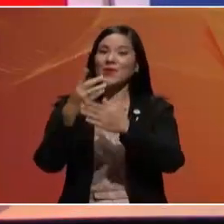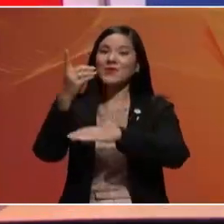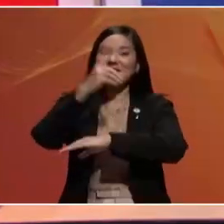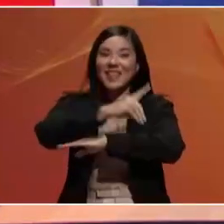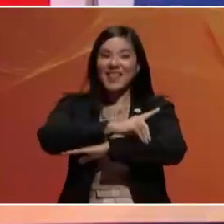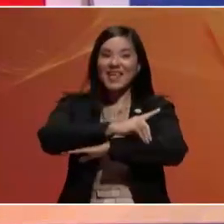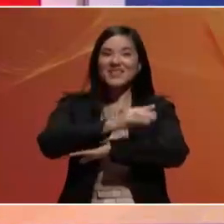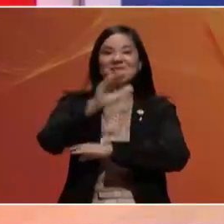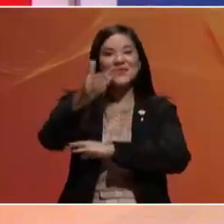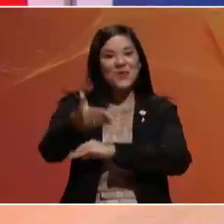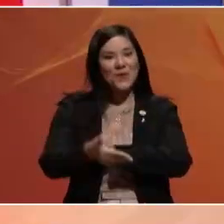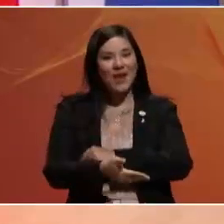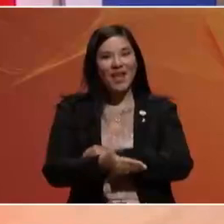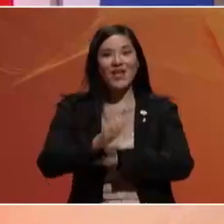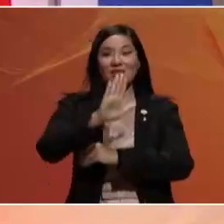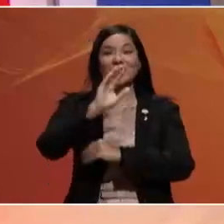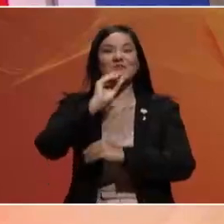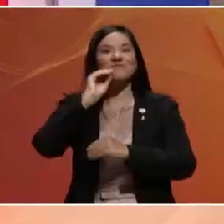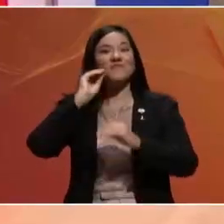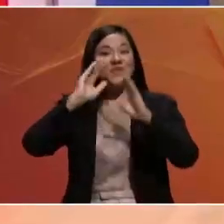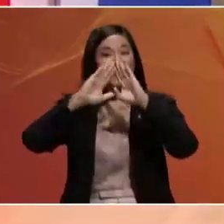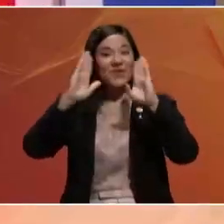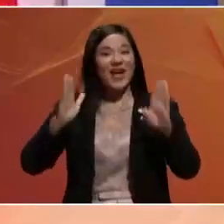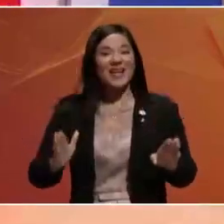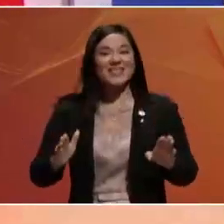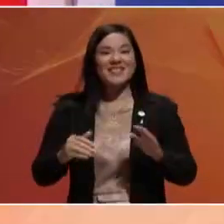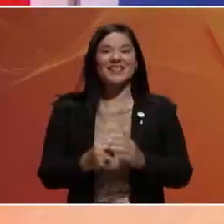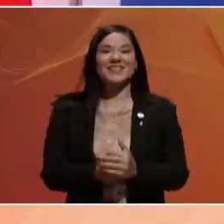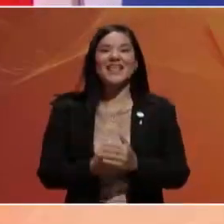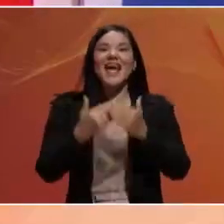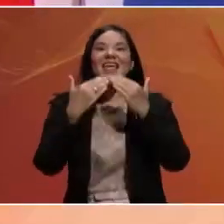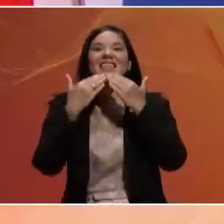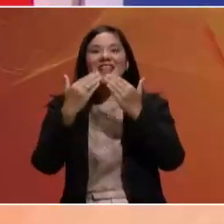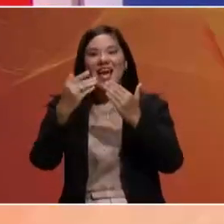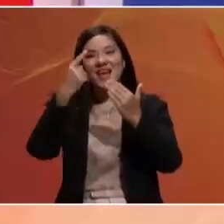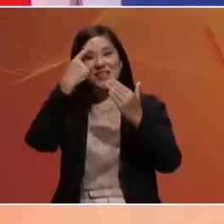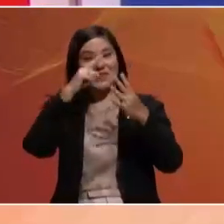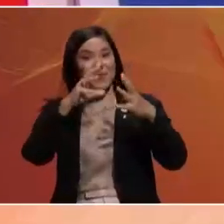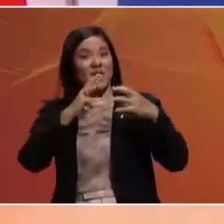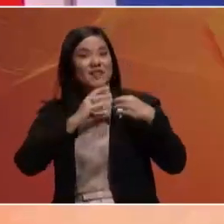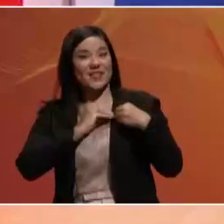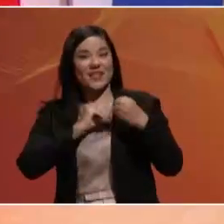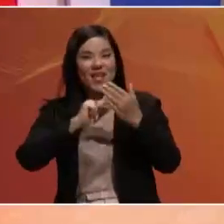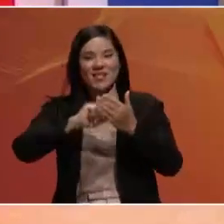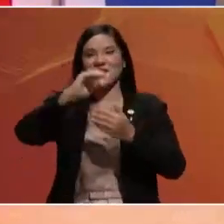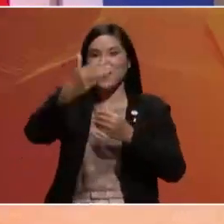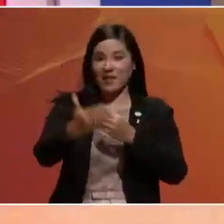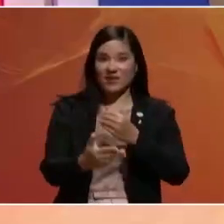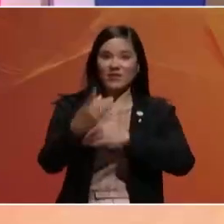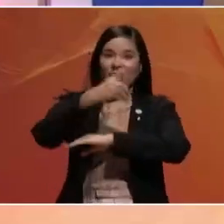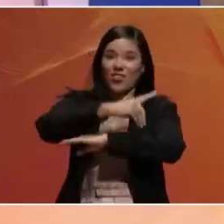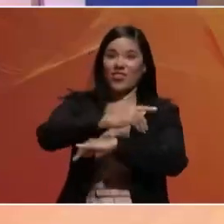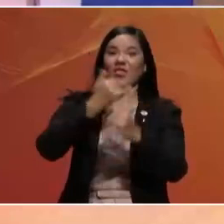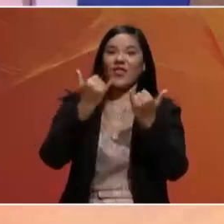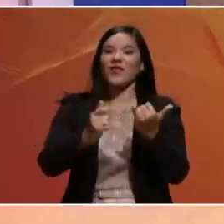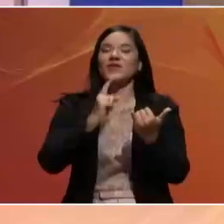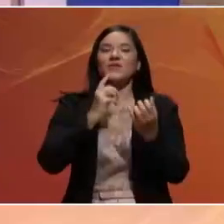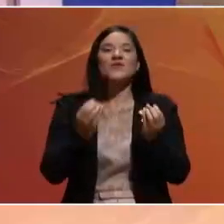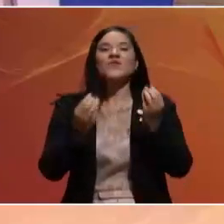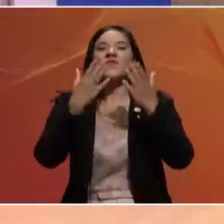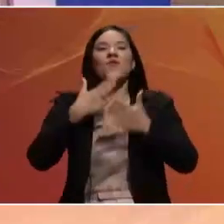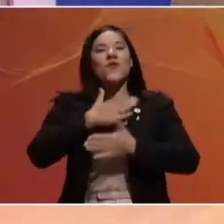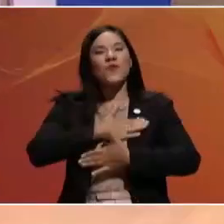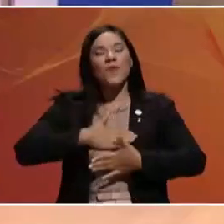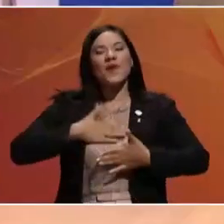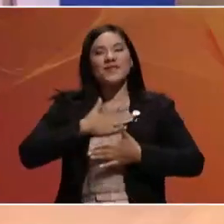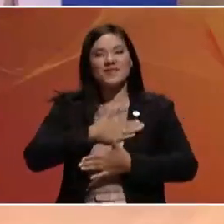Muy bien. Esta es su casa. Gracias. Gracias por aceptar nuestra invitación el día de hoy. Estamos muy complacidos